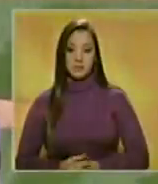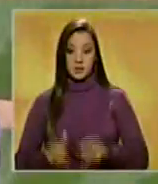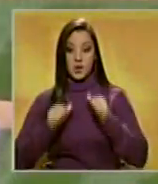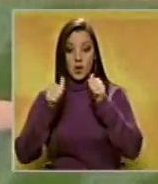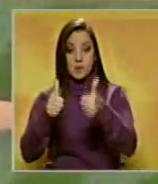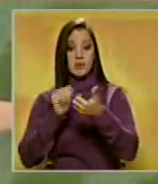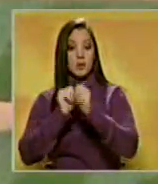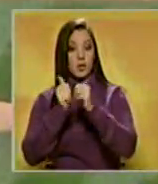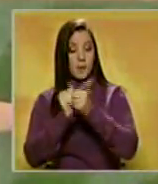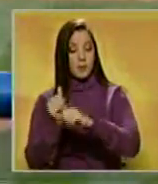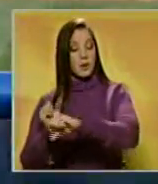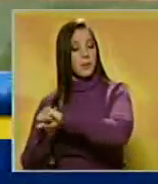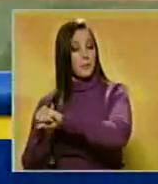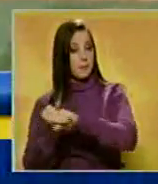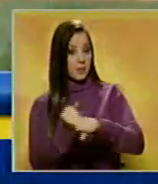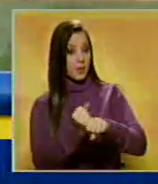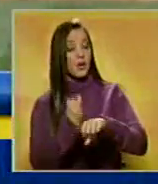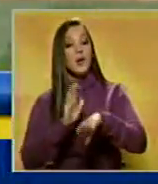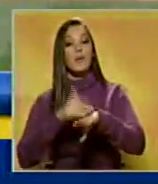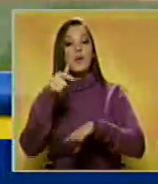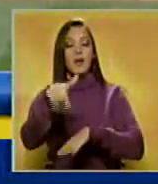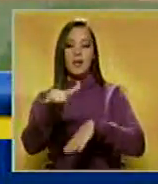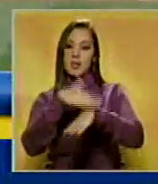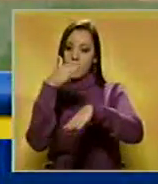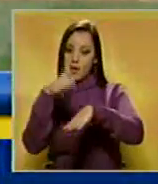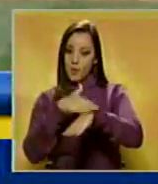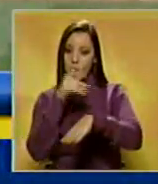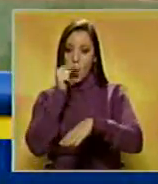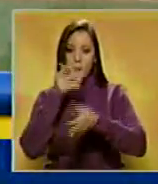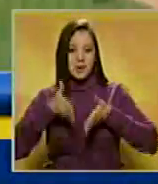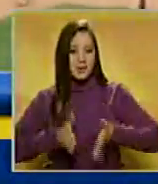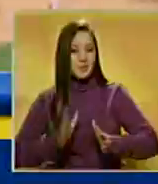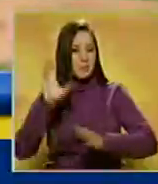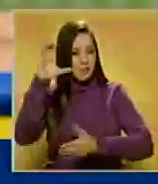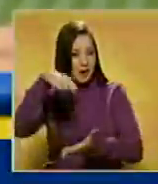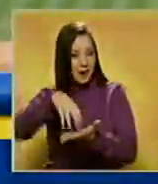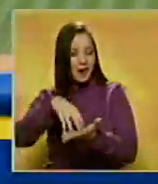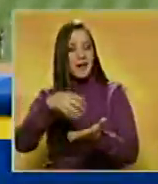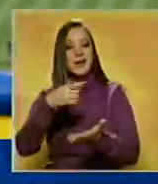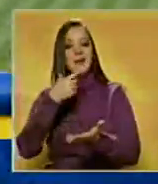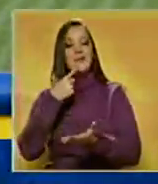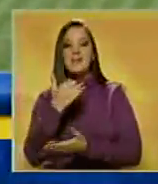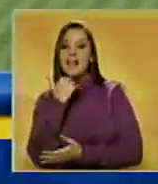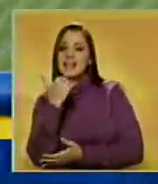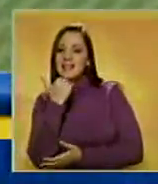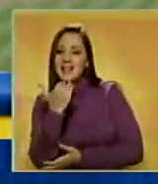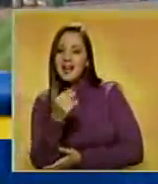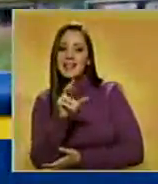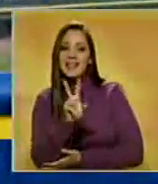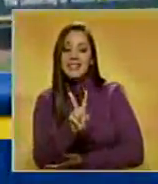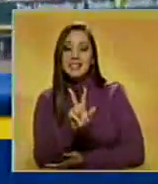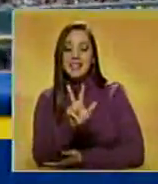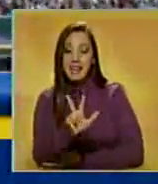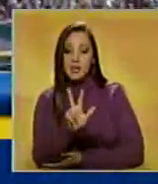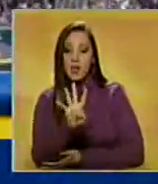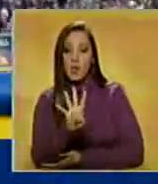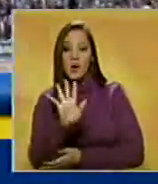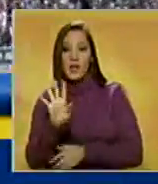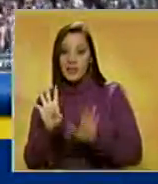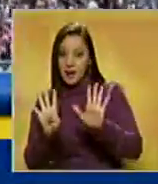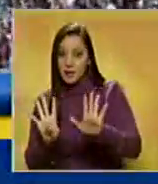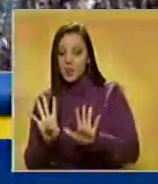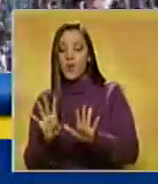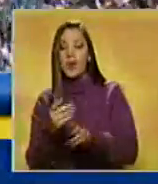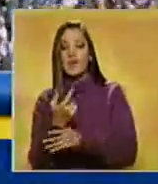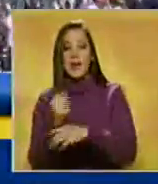Comenzamos los deportes con béisbol de Grandes Ligas, porque este jueves Miguel Cabrera quedó tan solo un jonrón de la marca de 399 cuadrangulares de Andrés Galarraga.